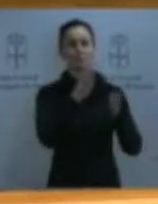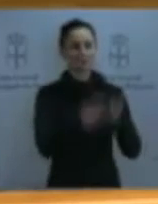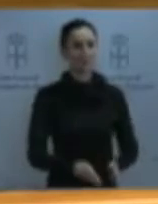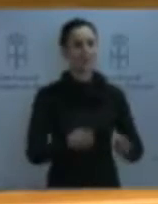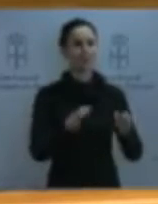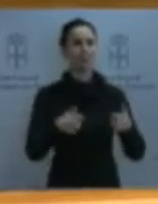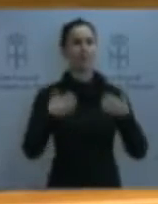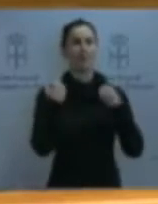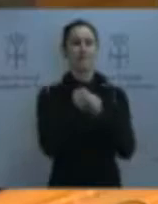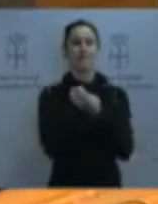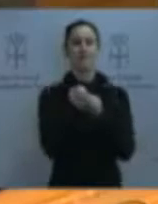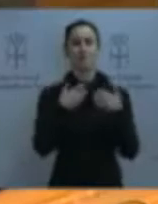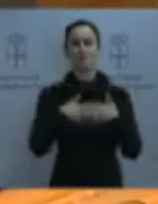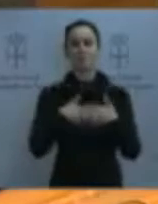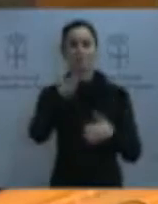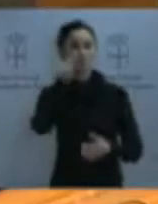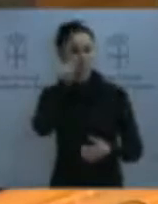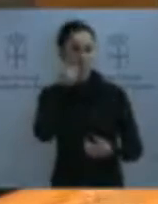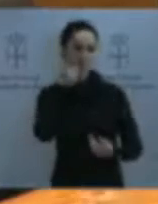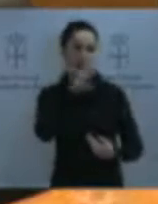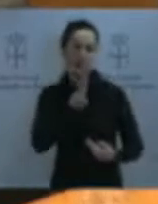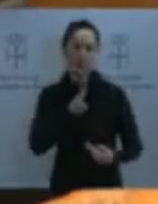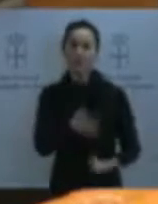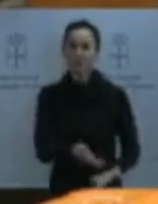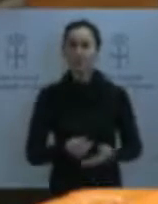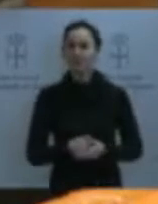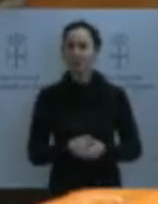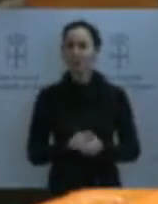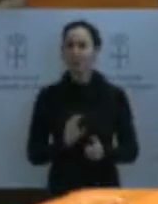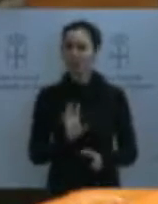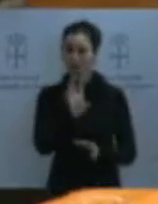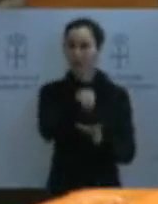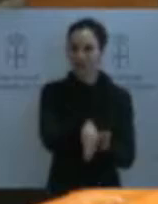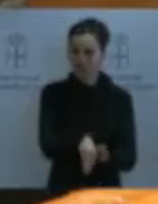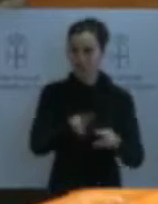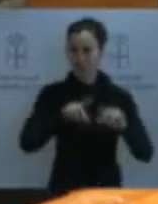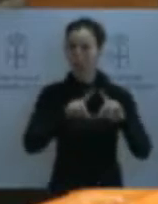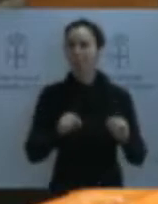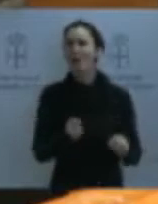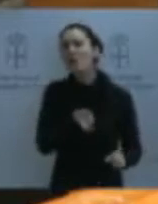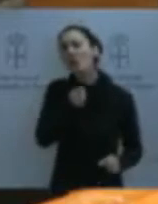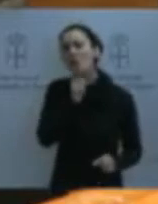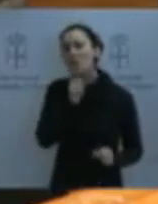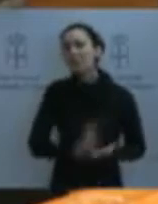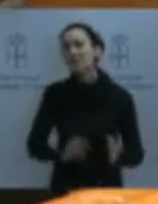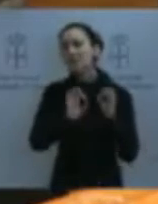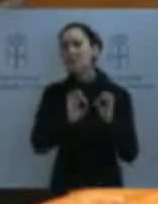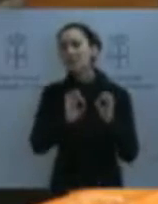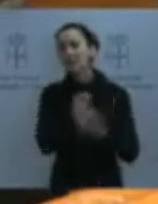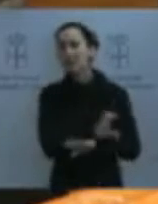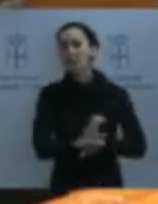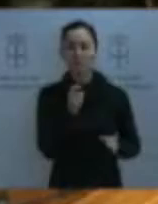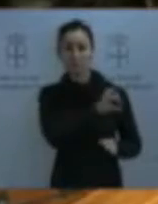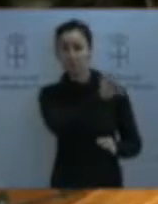Gracias. ¿En qué forma se ha implicado el Gobierno del Principado y, en particular, la Consejería de Empleo, Industria y Turismo en la gestión de la crisis de Duro